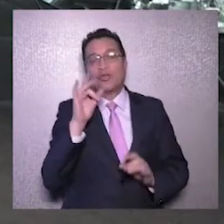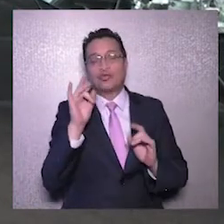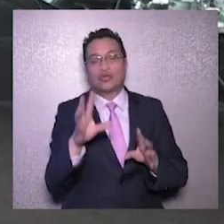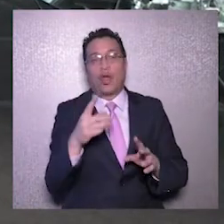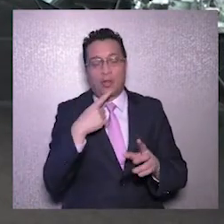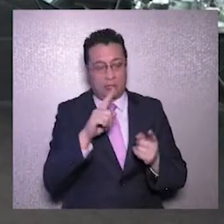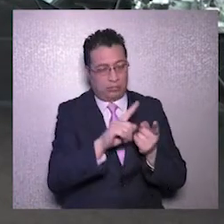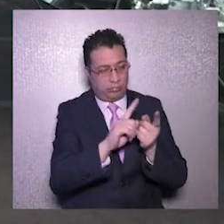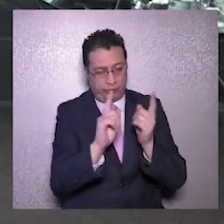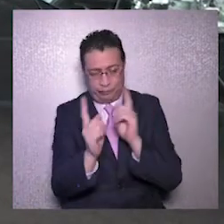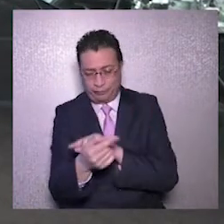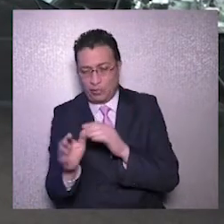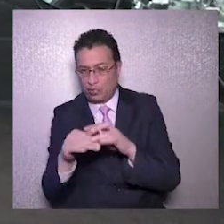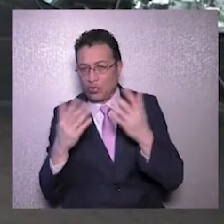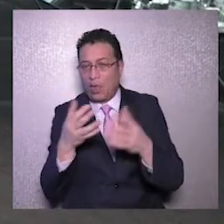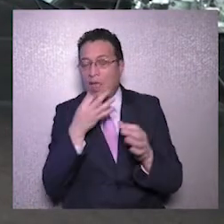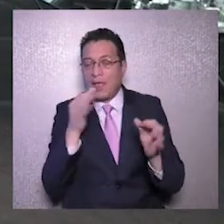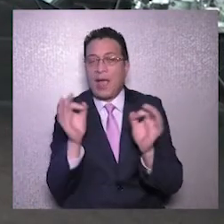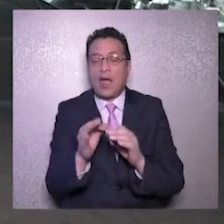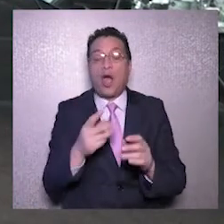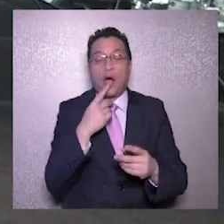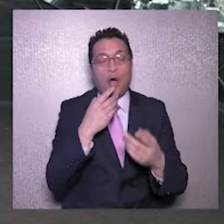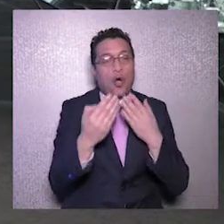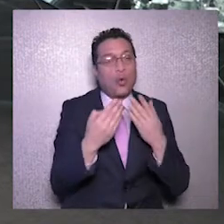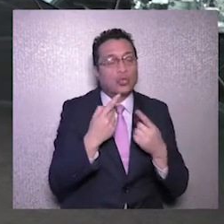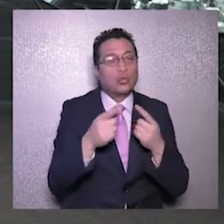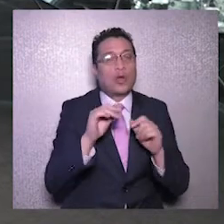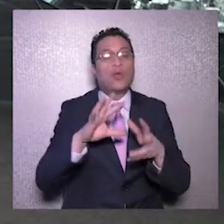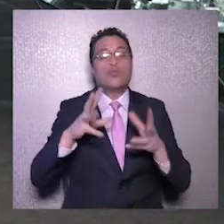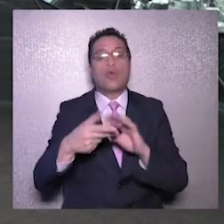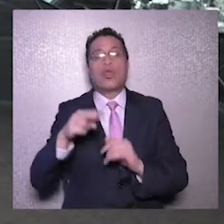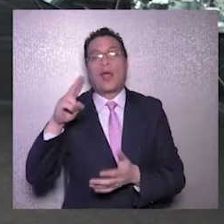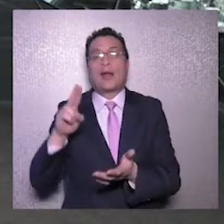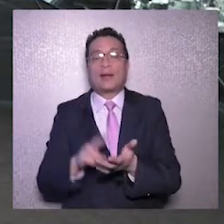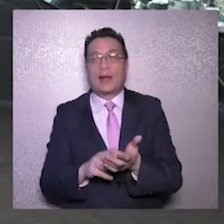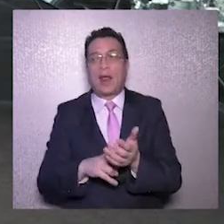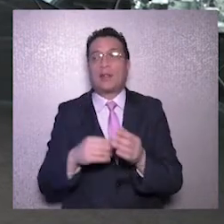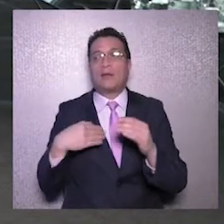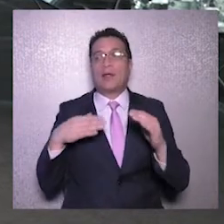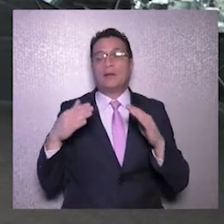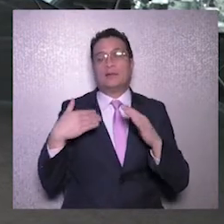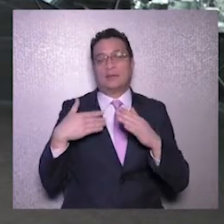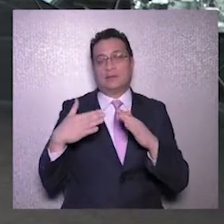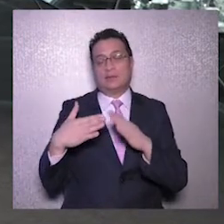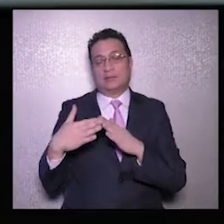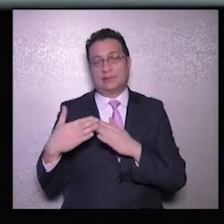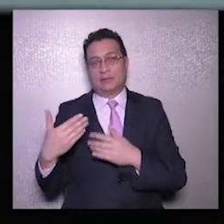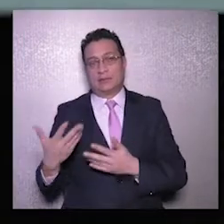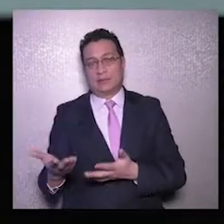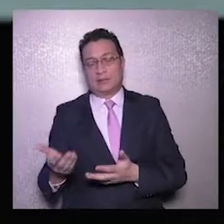lo que yo hago hoy día dentro de la consulta al mundo real en la casa de nuestros pacientes.